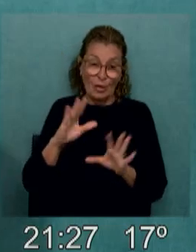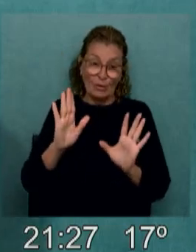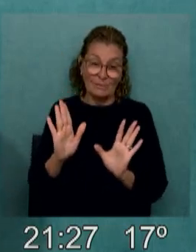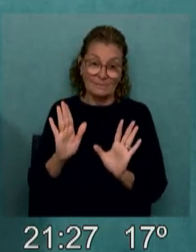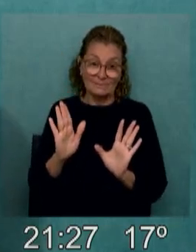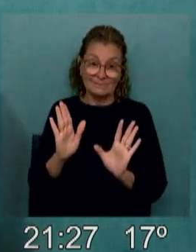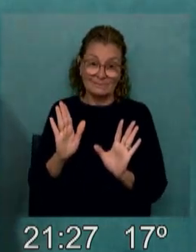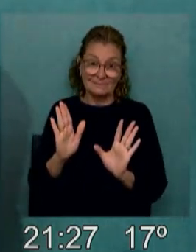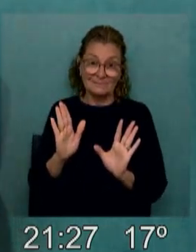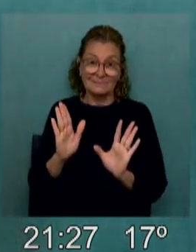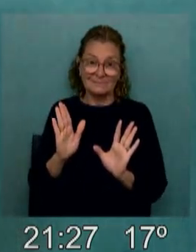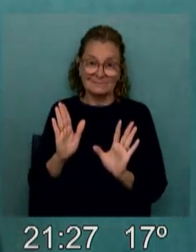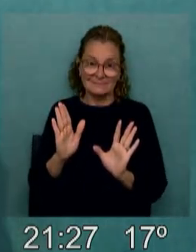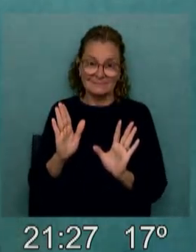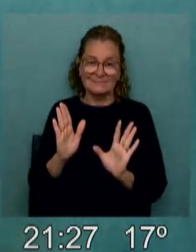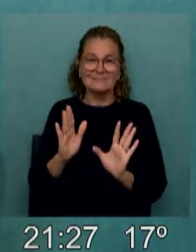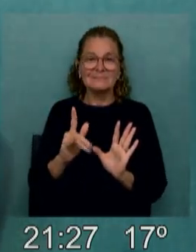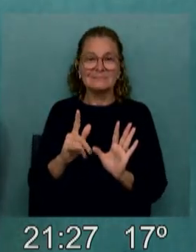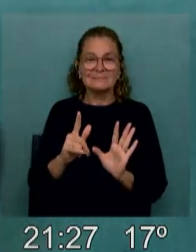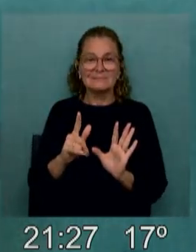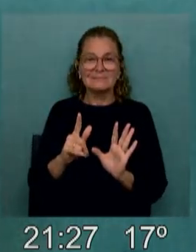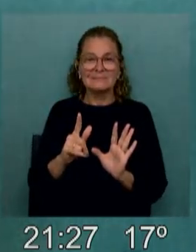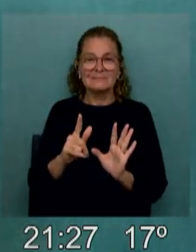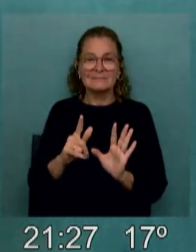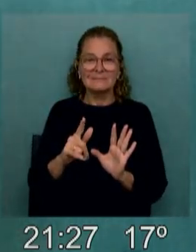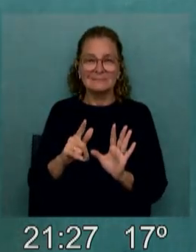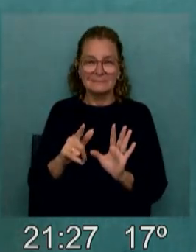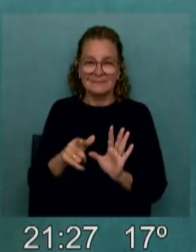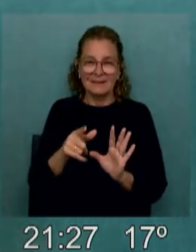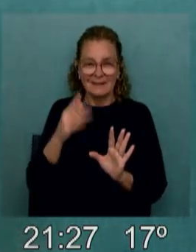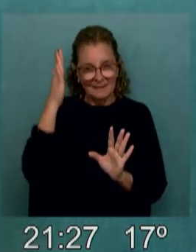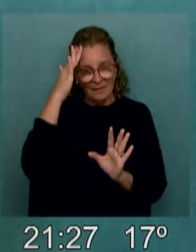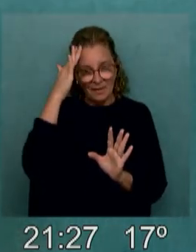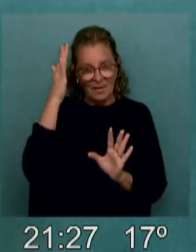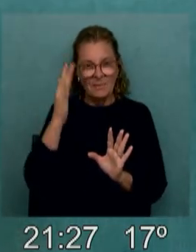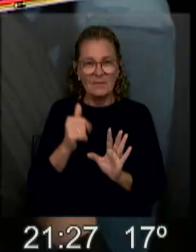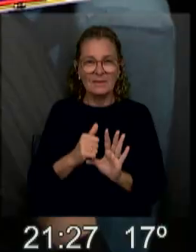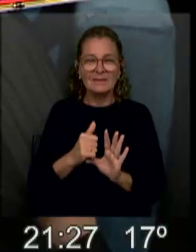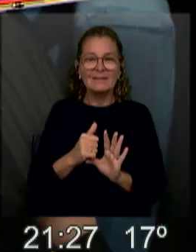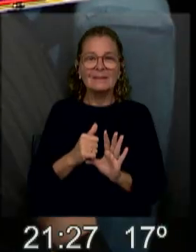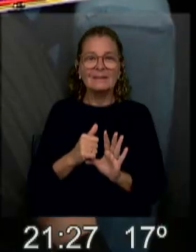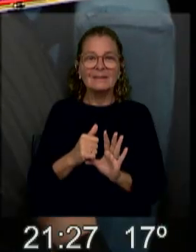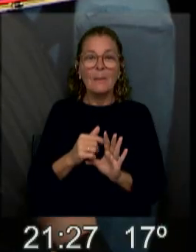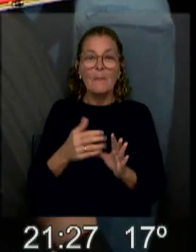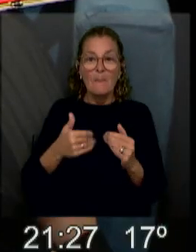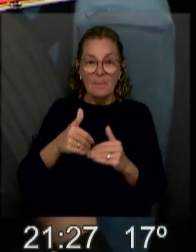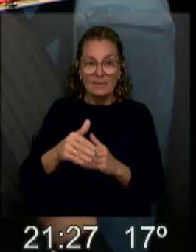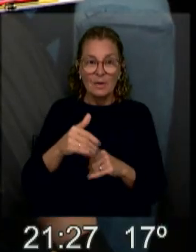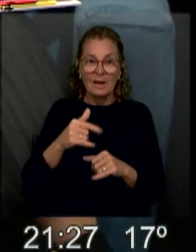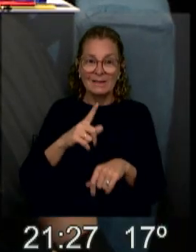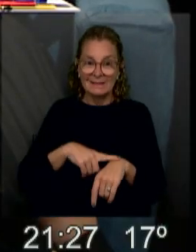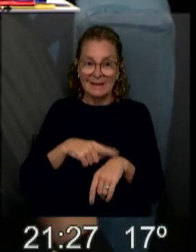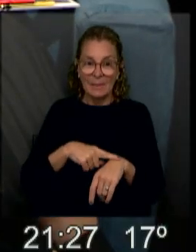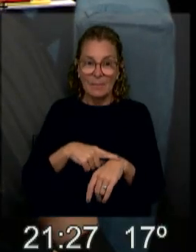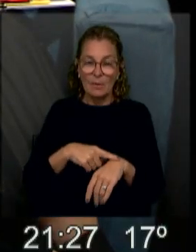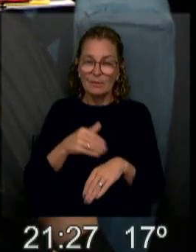tea. Ay, la mejor excusa. No, this is a green tea. Chiquitito, bueno, pero pasó un tiempo de esa anécdota, pero también